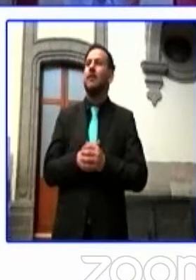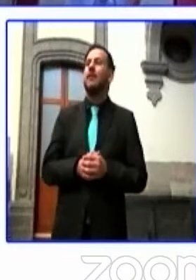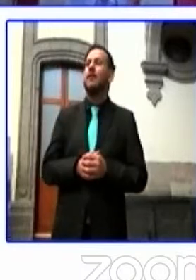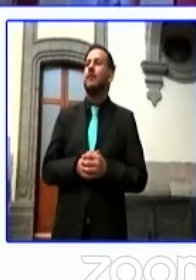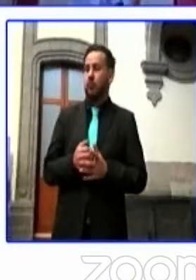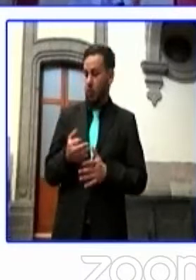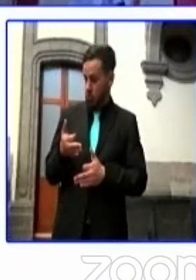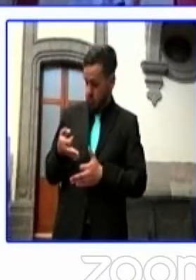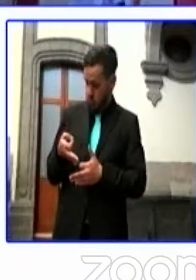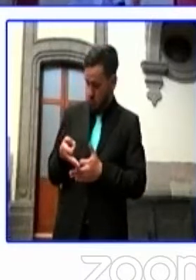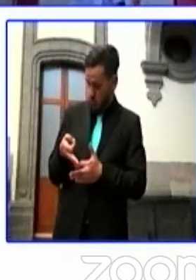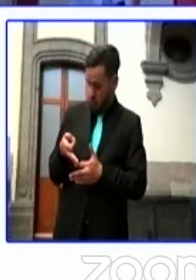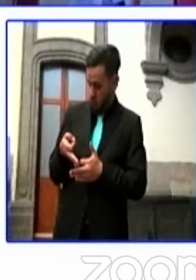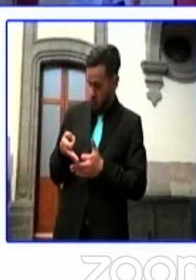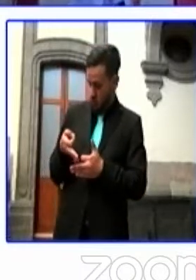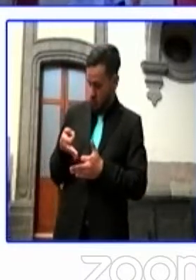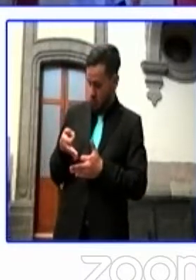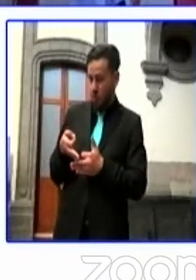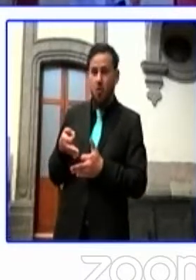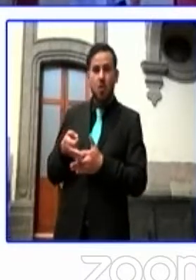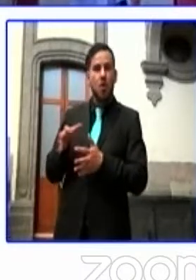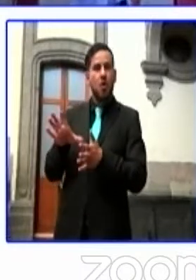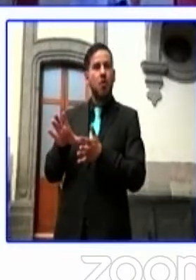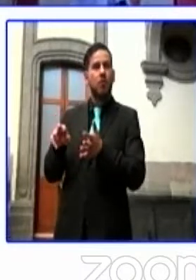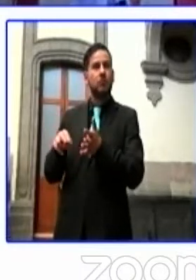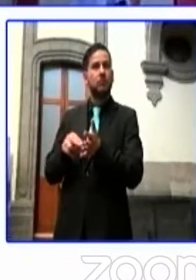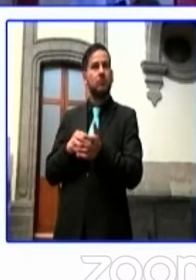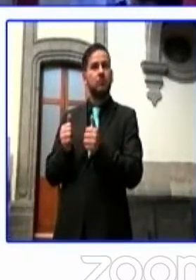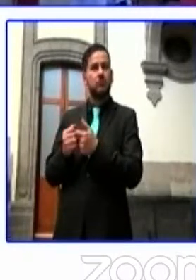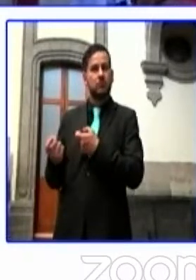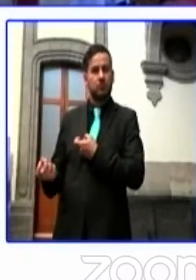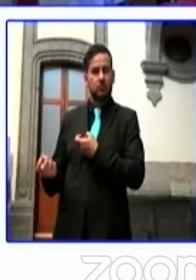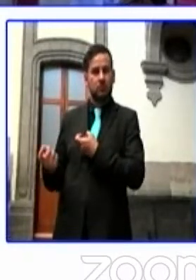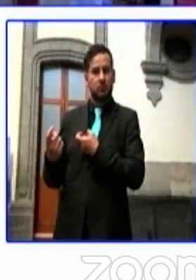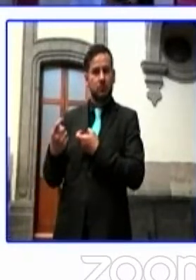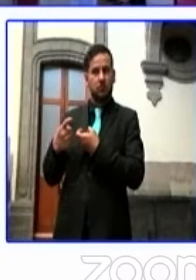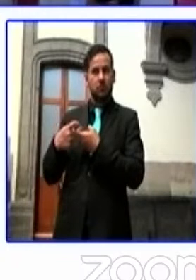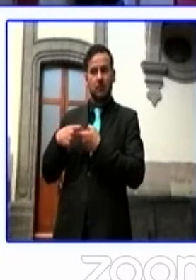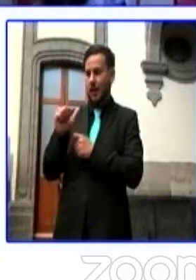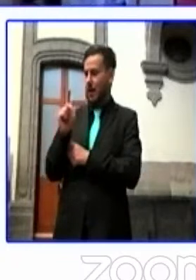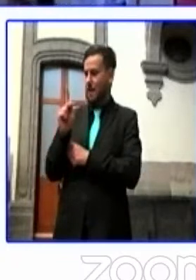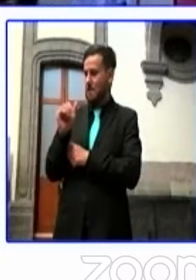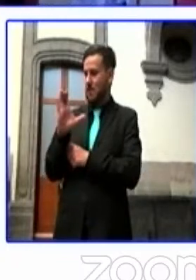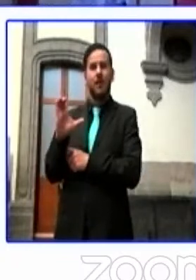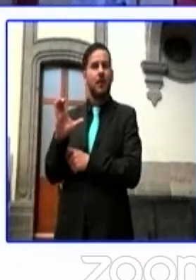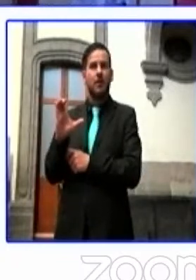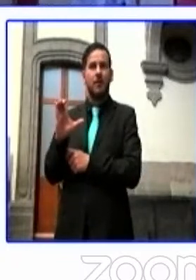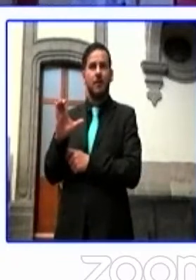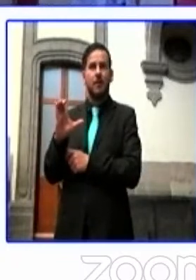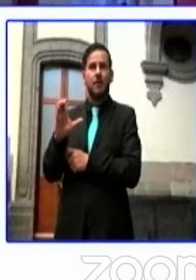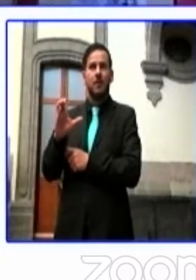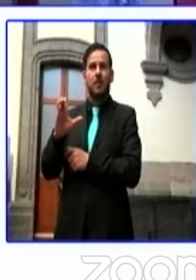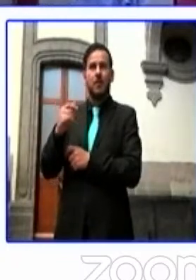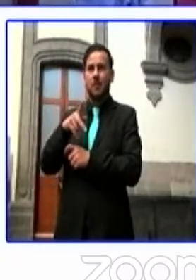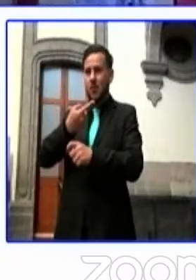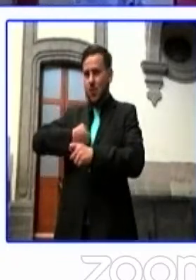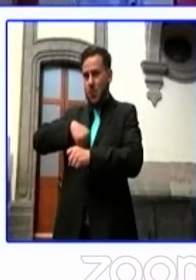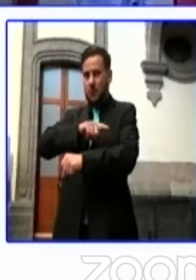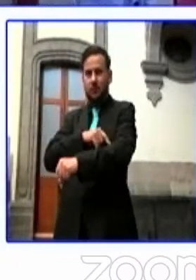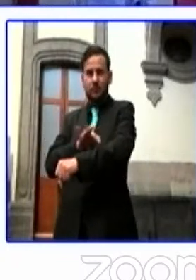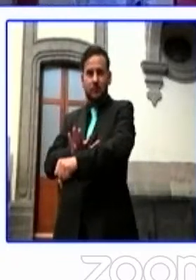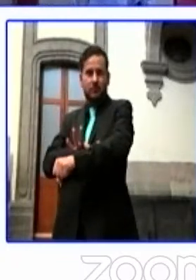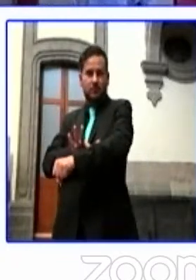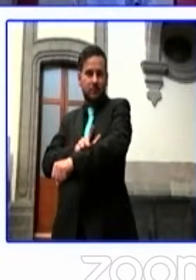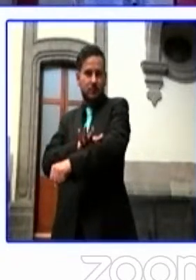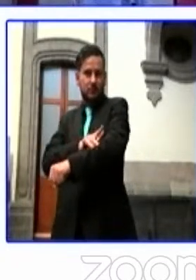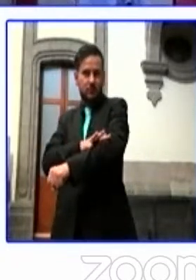este momento ha confirmado su reincorporación a PAC, a nuestra coalición, siendo a PAC una de